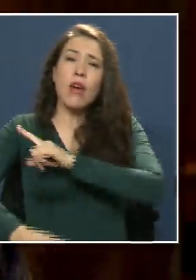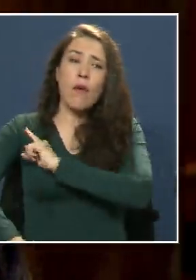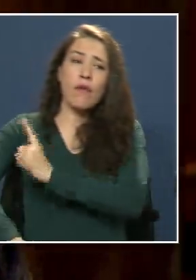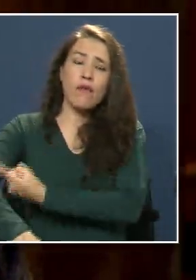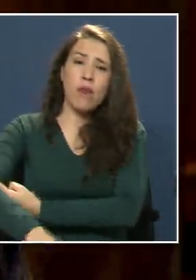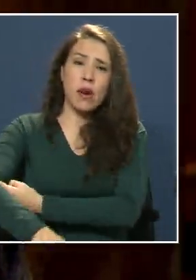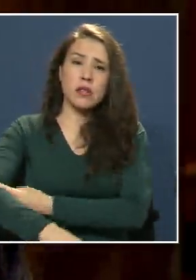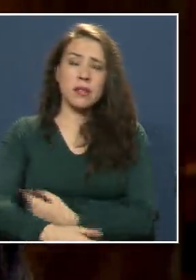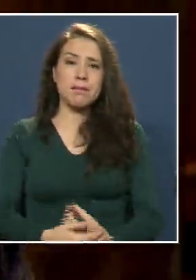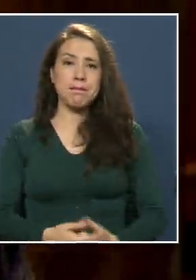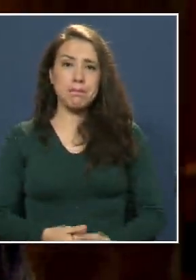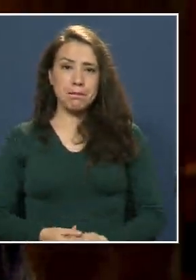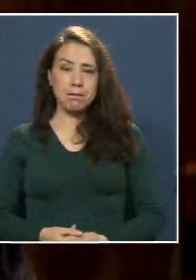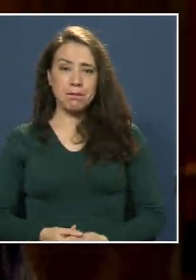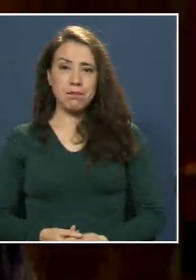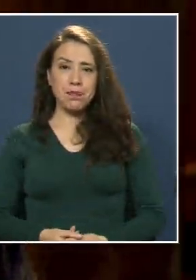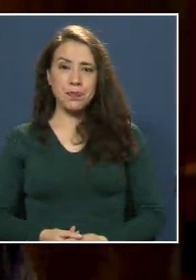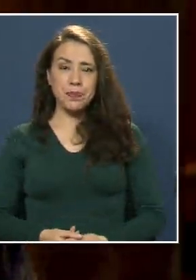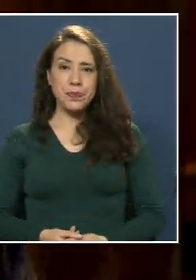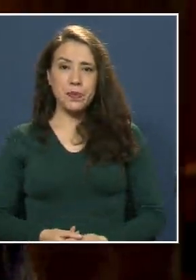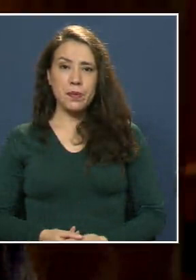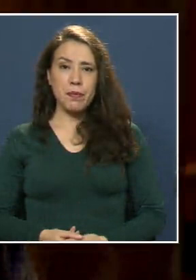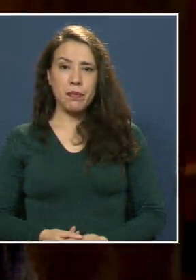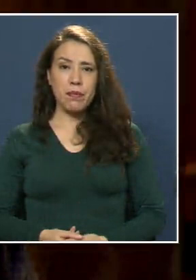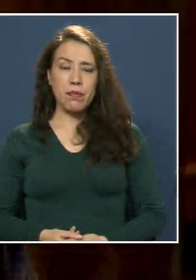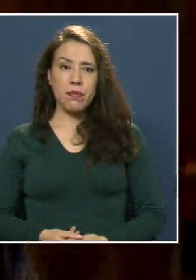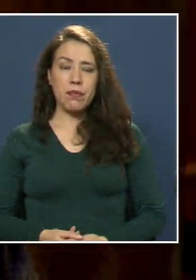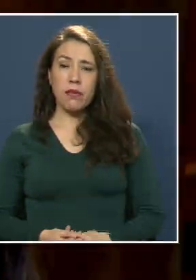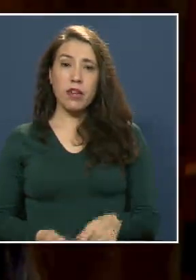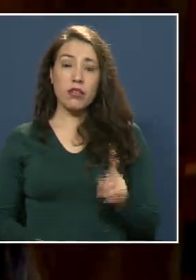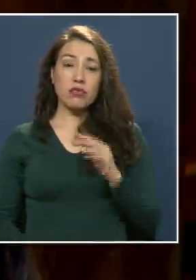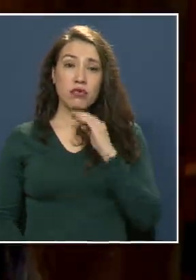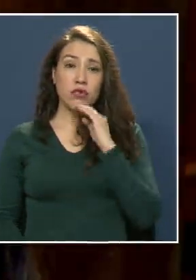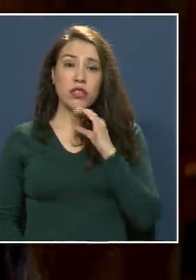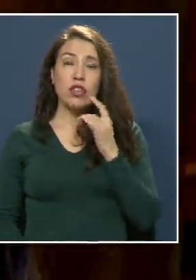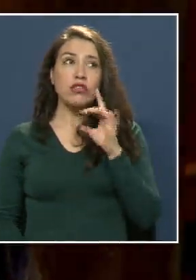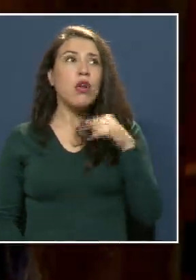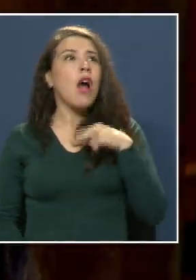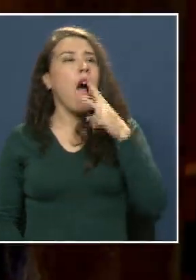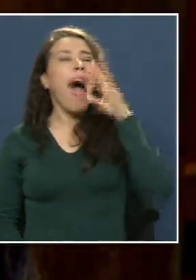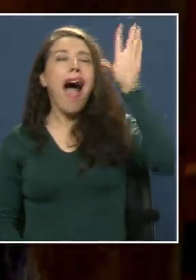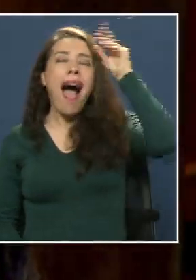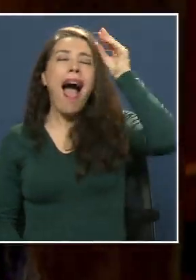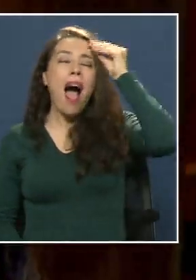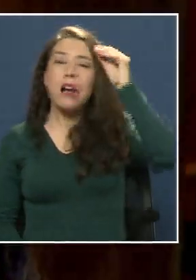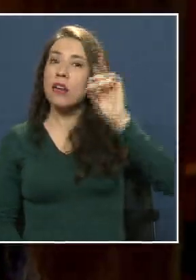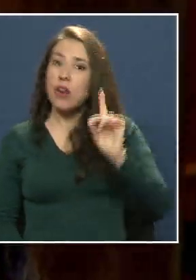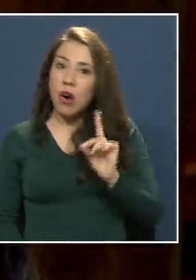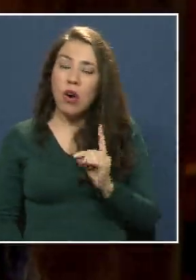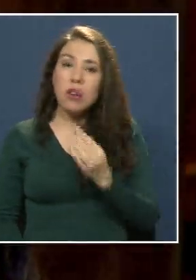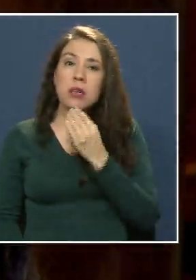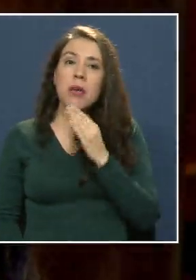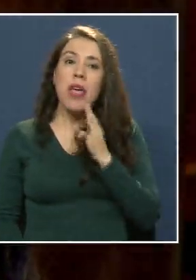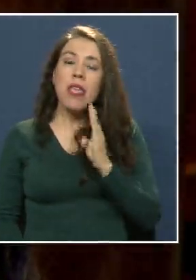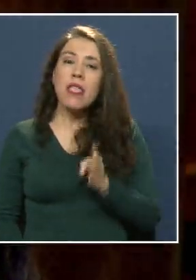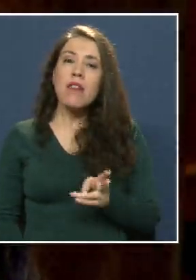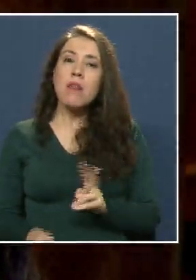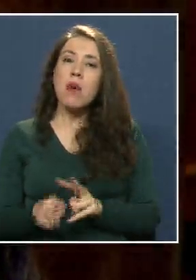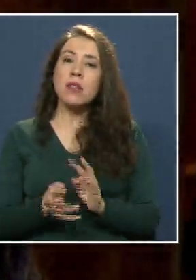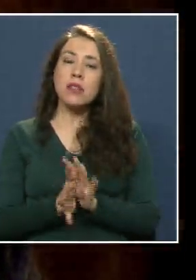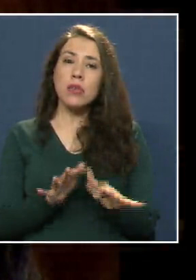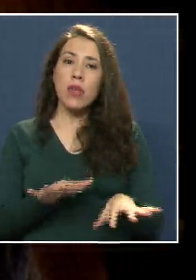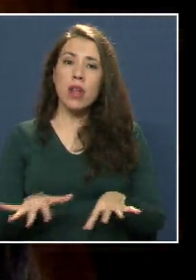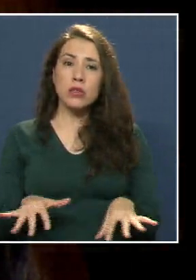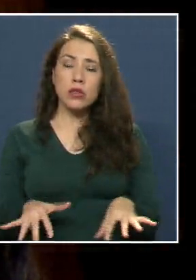fuerzas. Ahora bien, no basta con solo tomar conciencia, sino también debemos adoptar